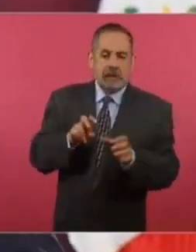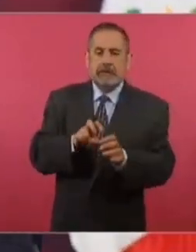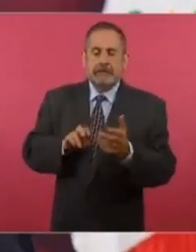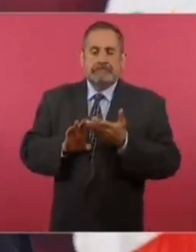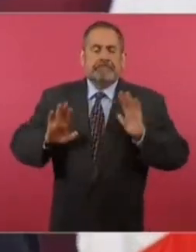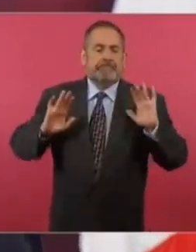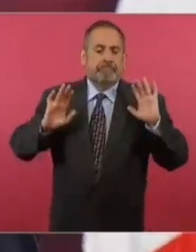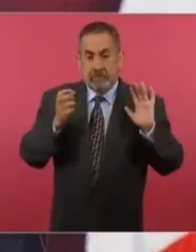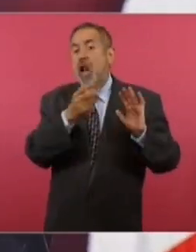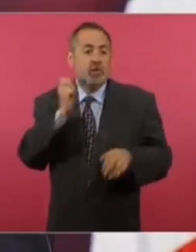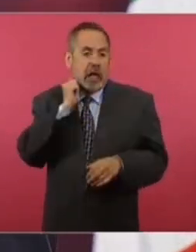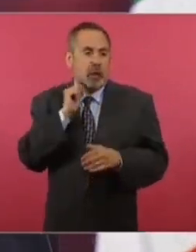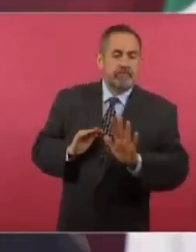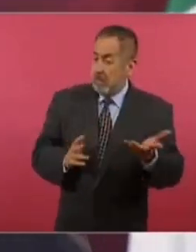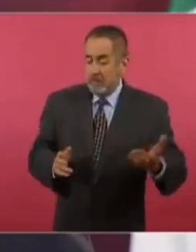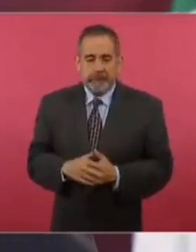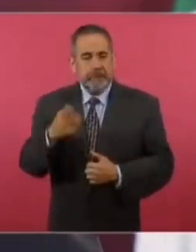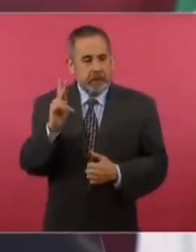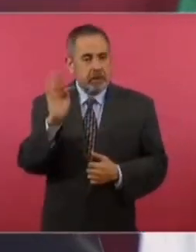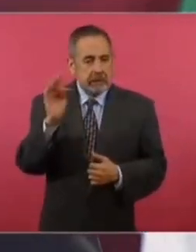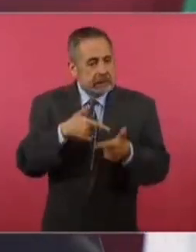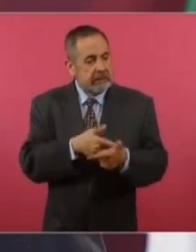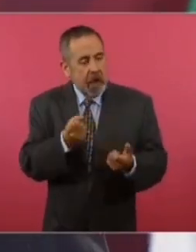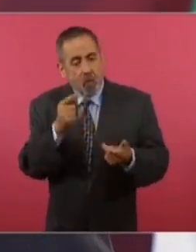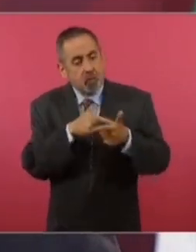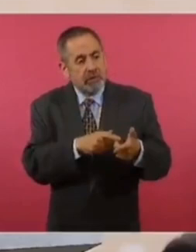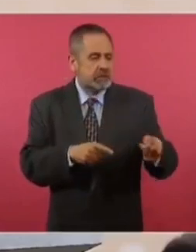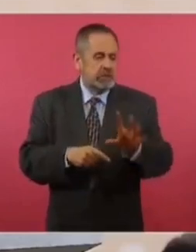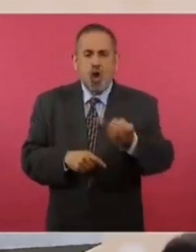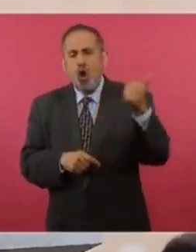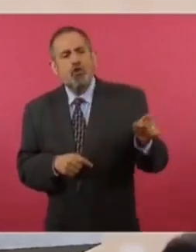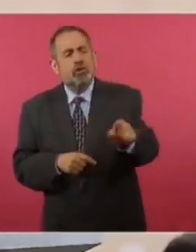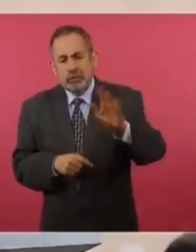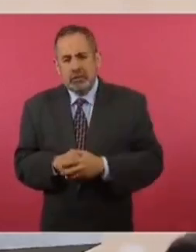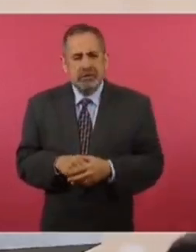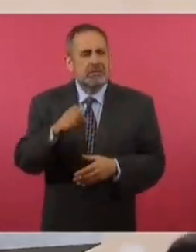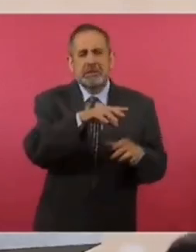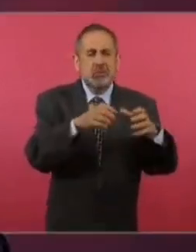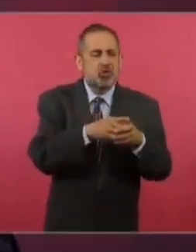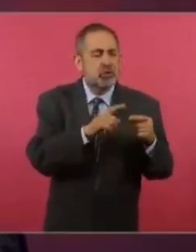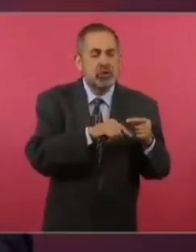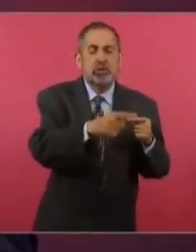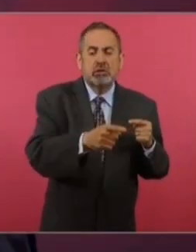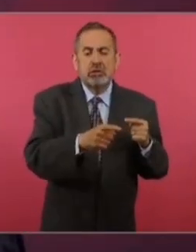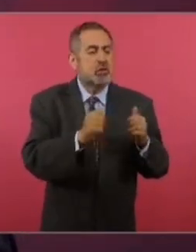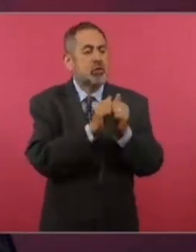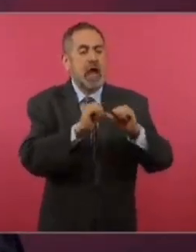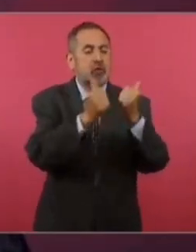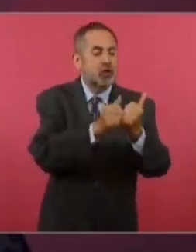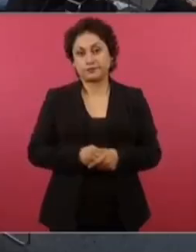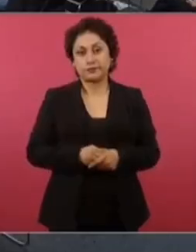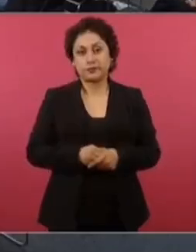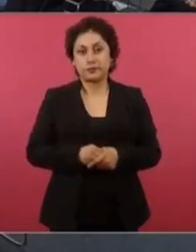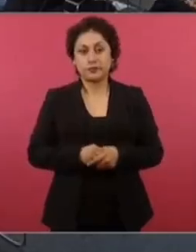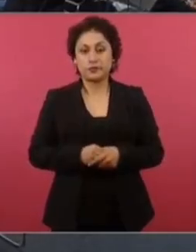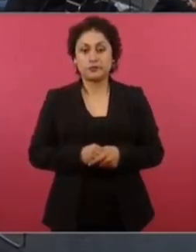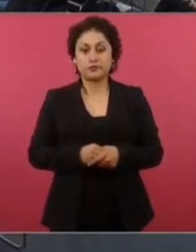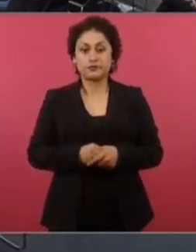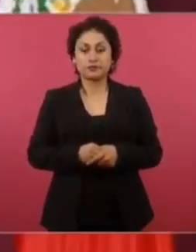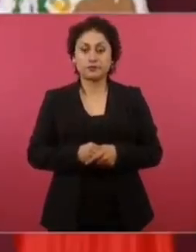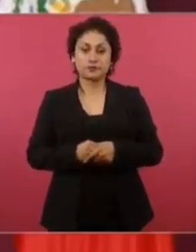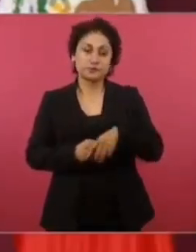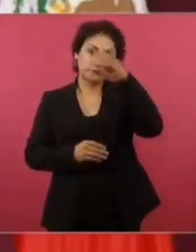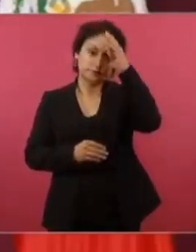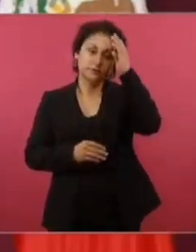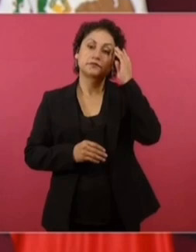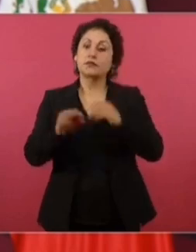ya le han bajado a eso. Pero el gobernador sí sigue. Y otros sectores, o ellos mismos a través de asociaciones antimigrantes. Y si a